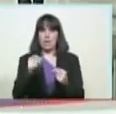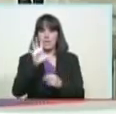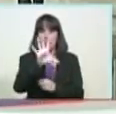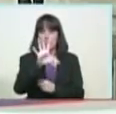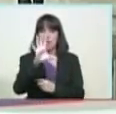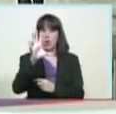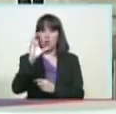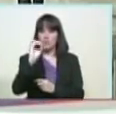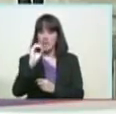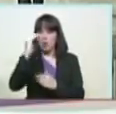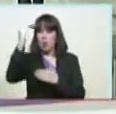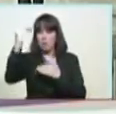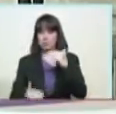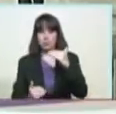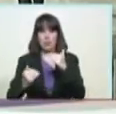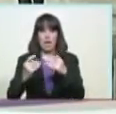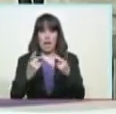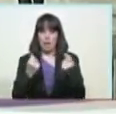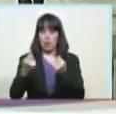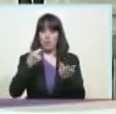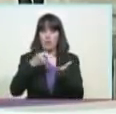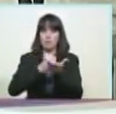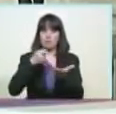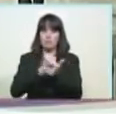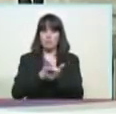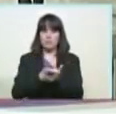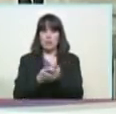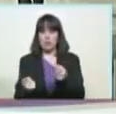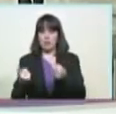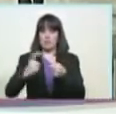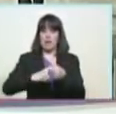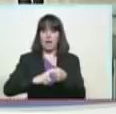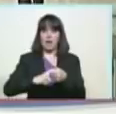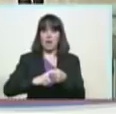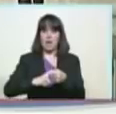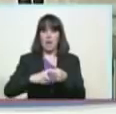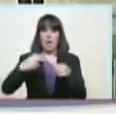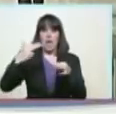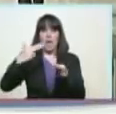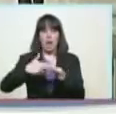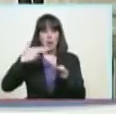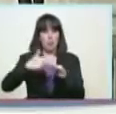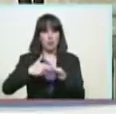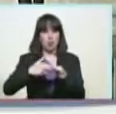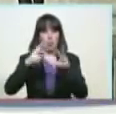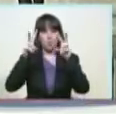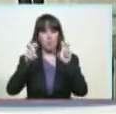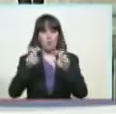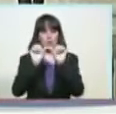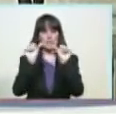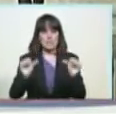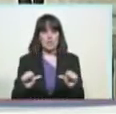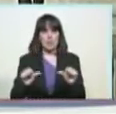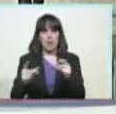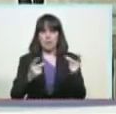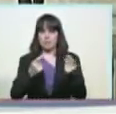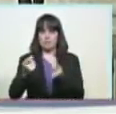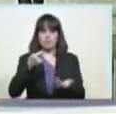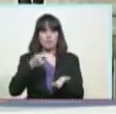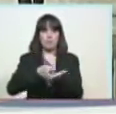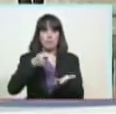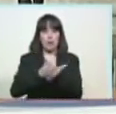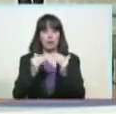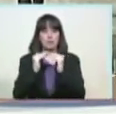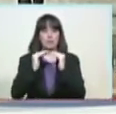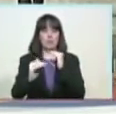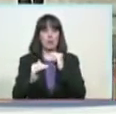50 - para que el bolívar soberano se anclen al petró y tengamos un nuevo sistema financiero y monetario de